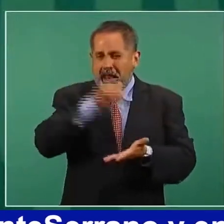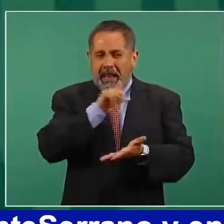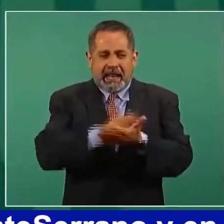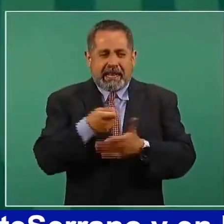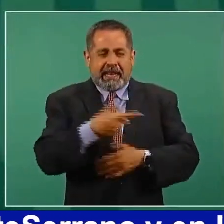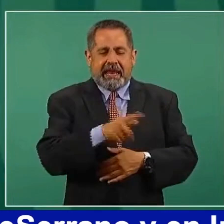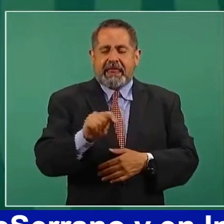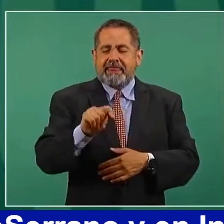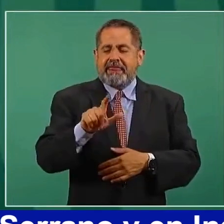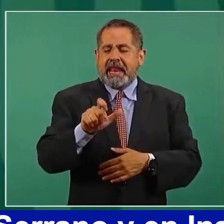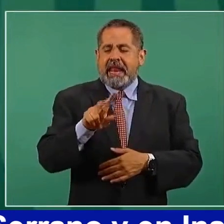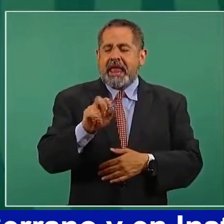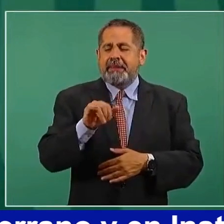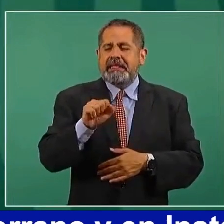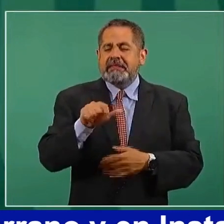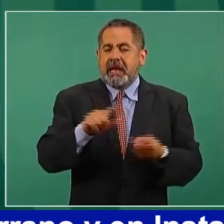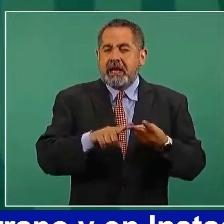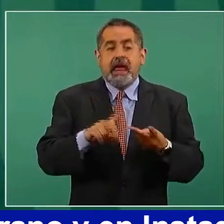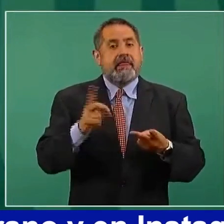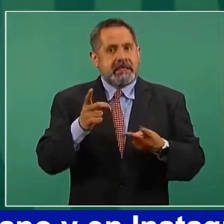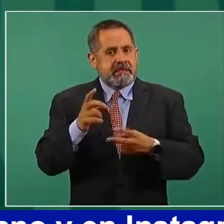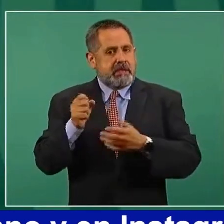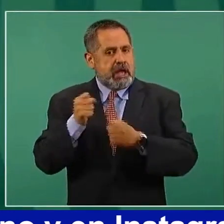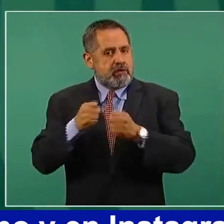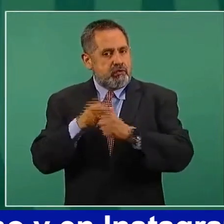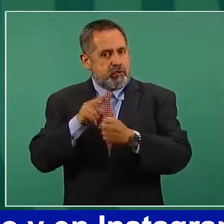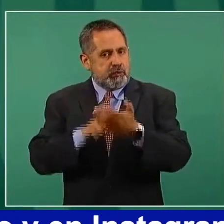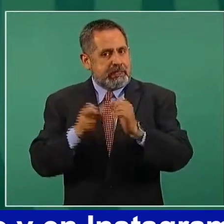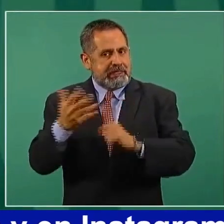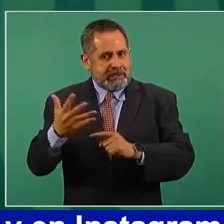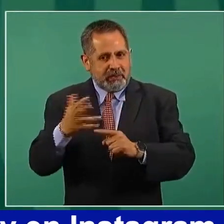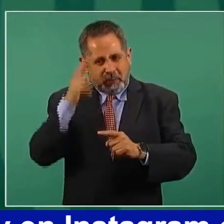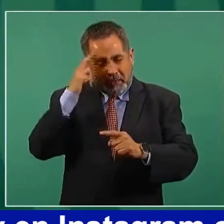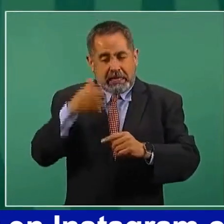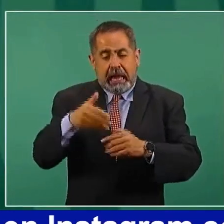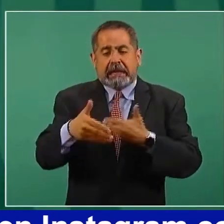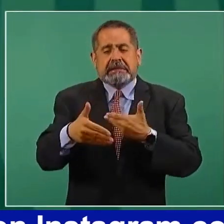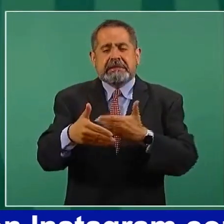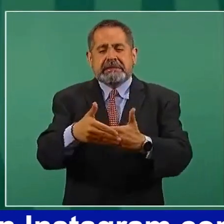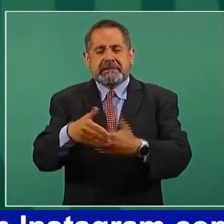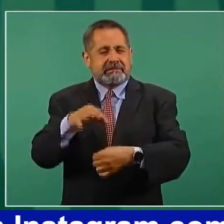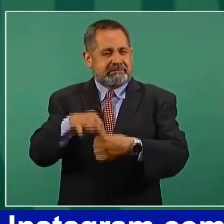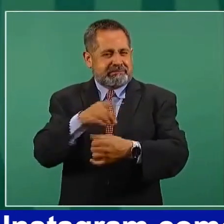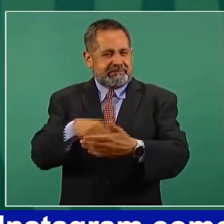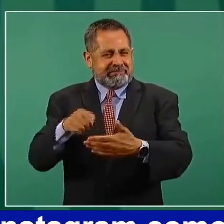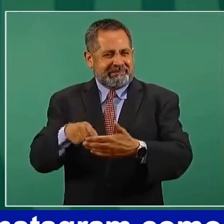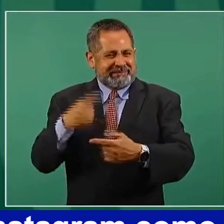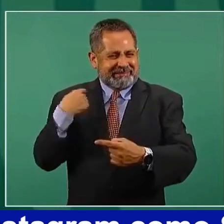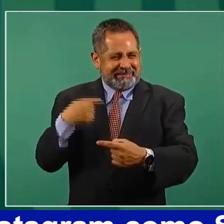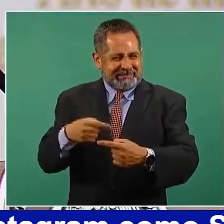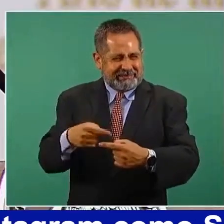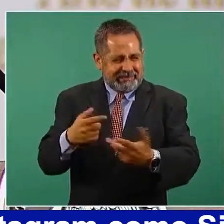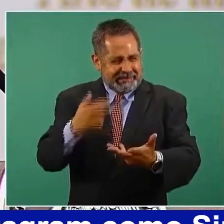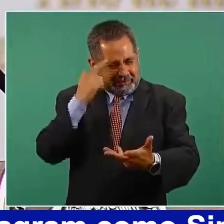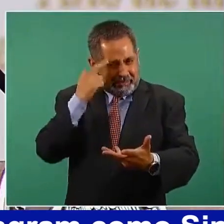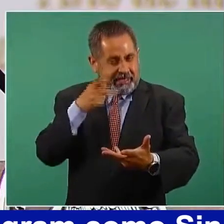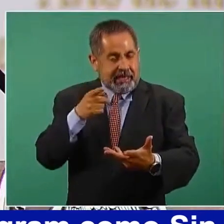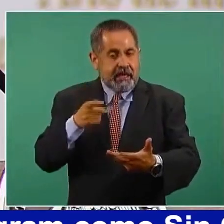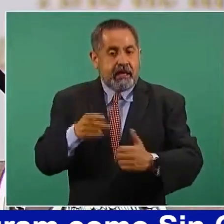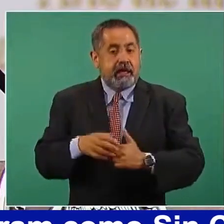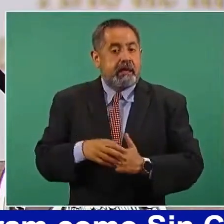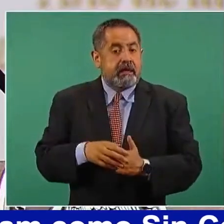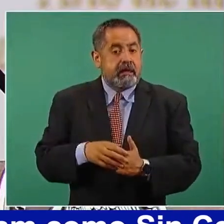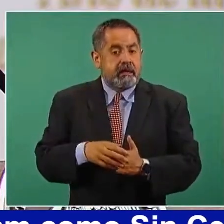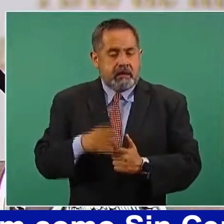en diciembre del 2005, en vísperas del proceso electoral tan conflictivo y duro